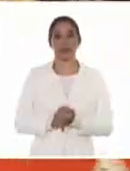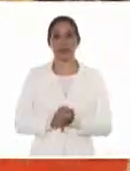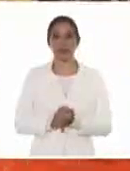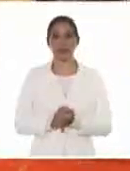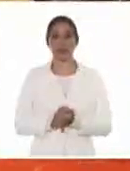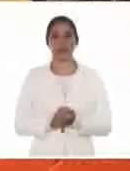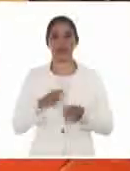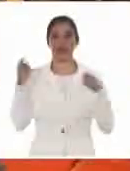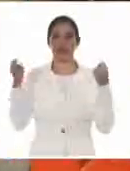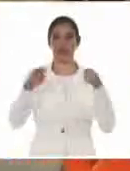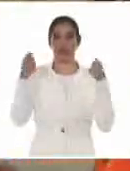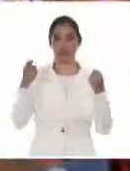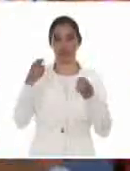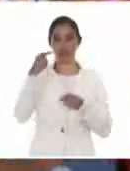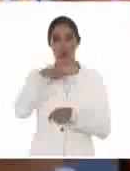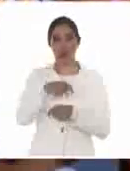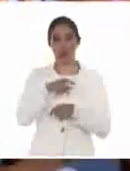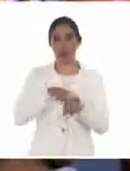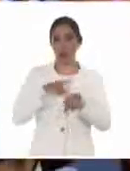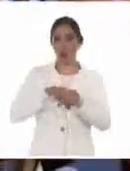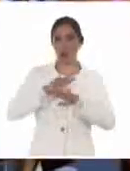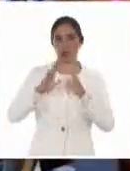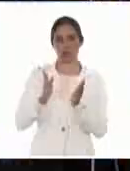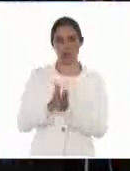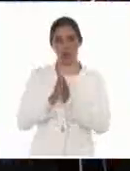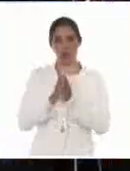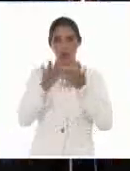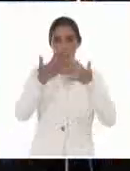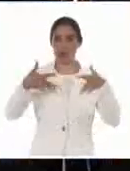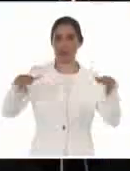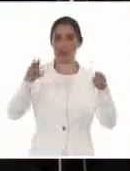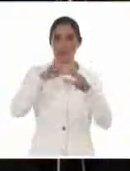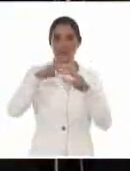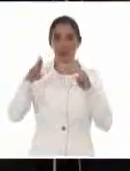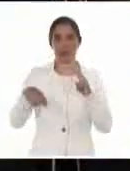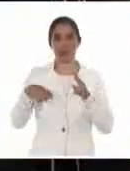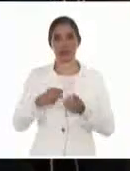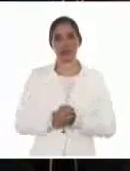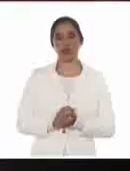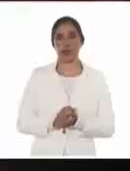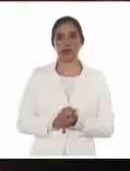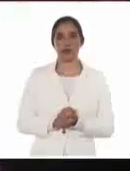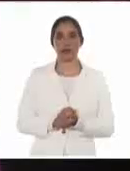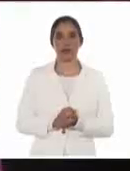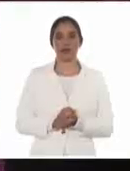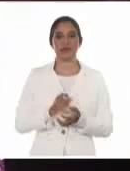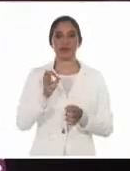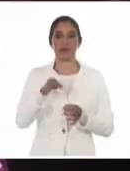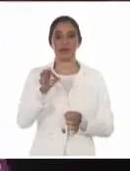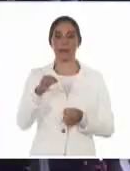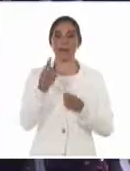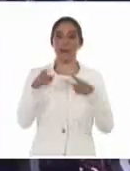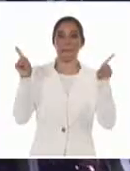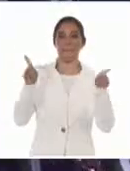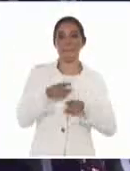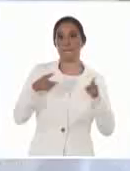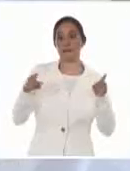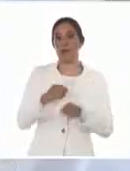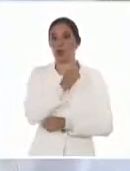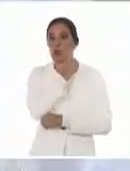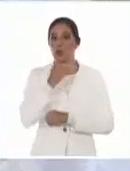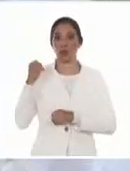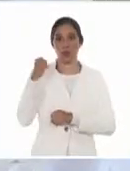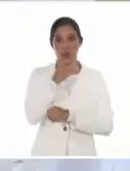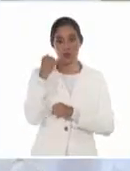en solo horas tendrá su concierto inaugural en el Teatro Heredia. Mostrando que la música es una sola, haciendo música de Ernesto